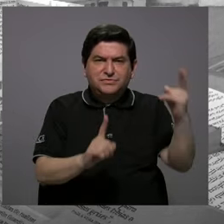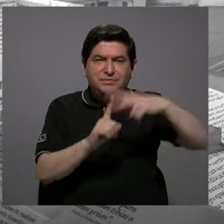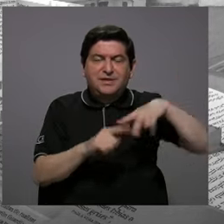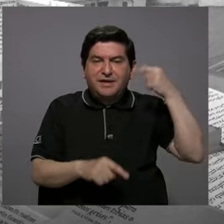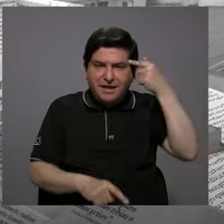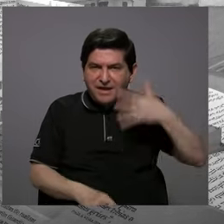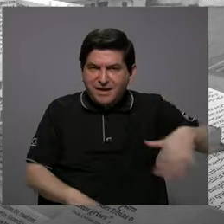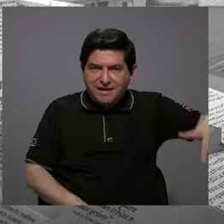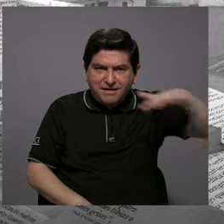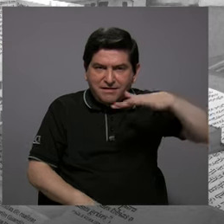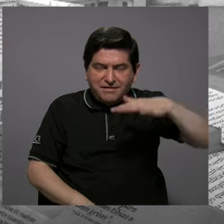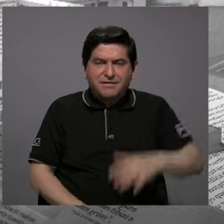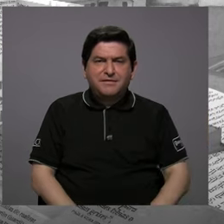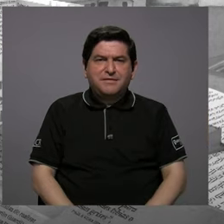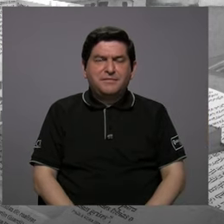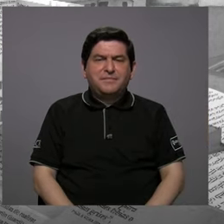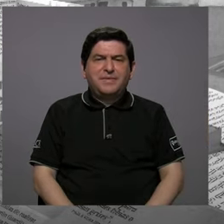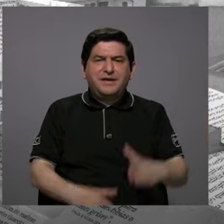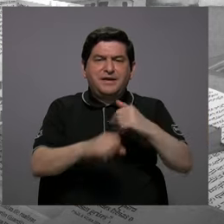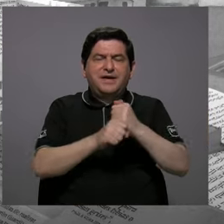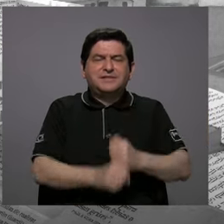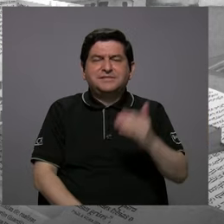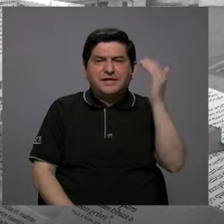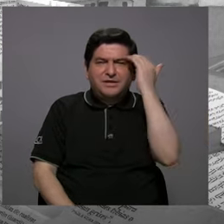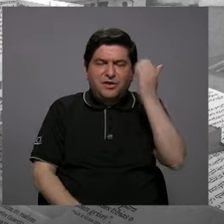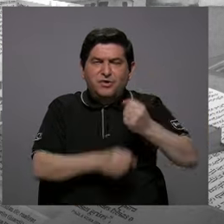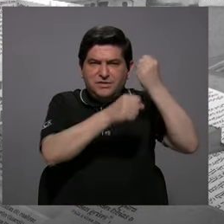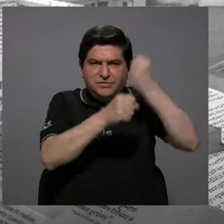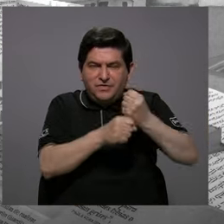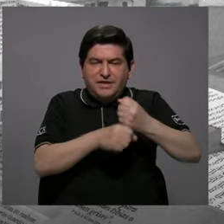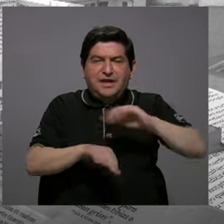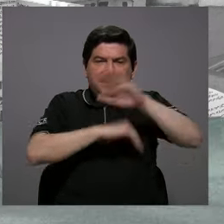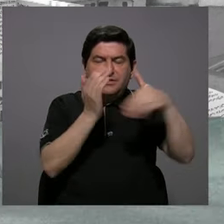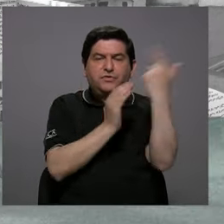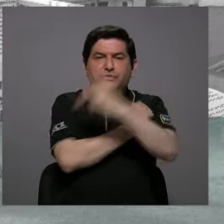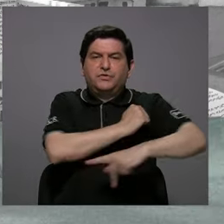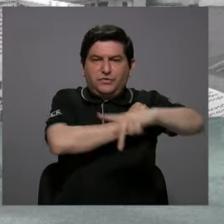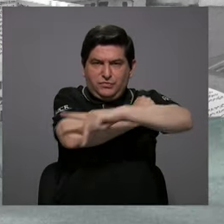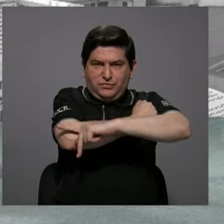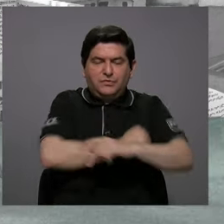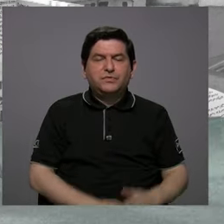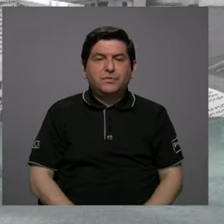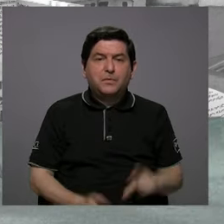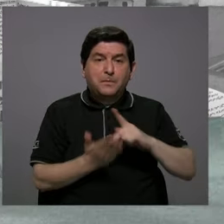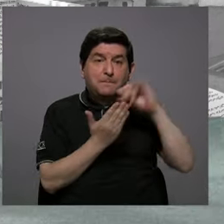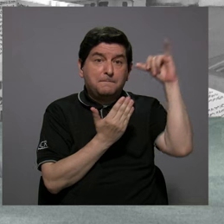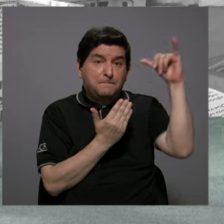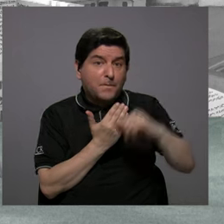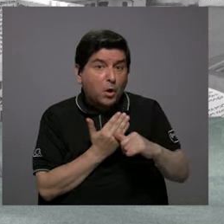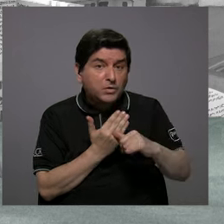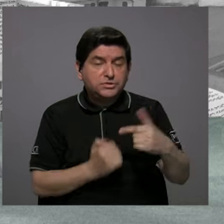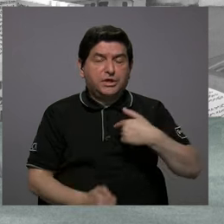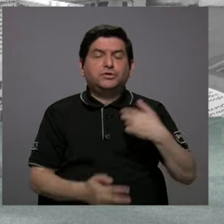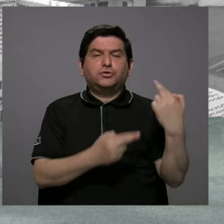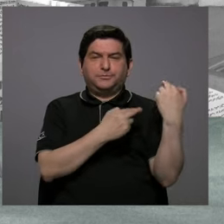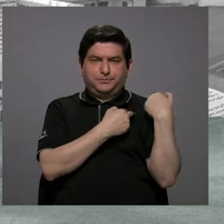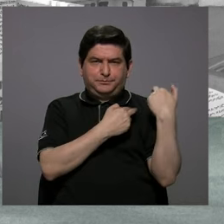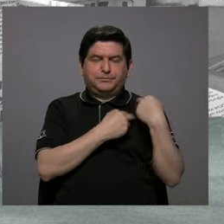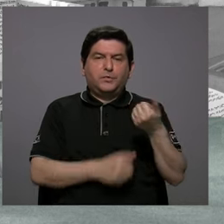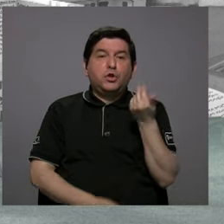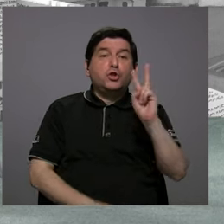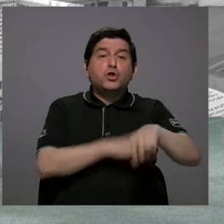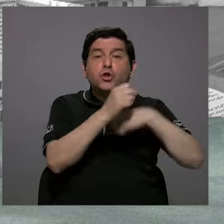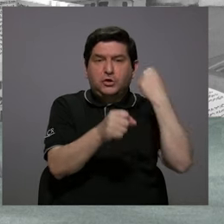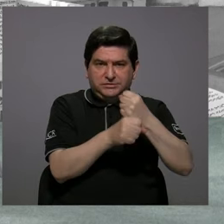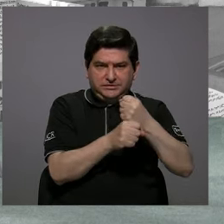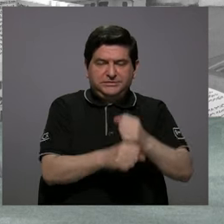estado para federalizar el conocimiento a nivel país este proyecto la verdad que lo tuve a cargo durante 12